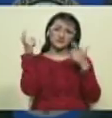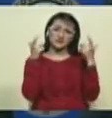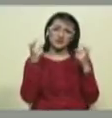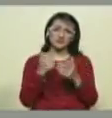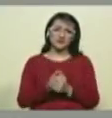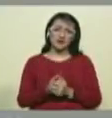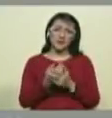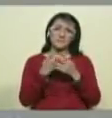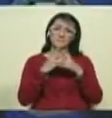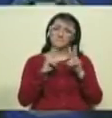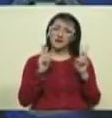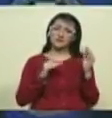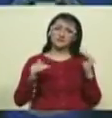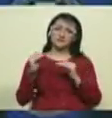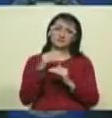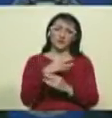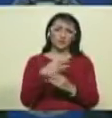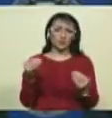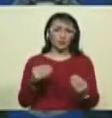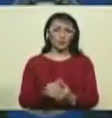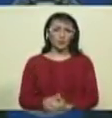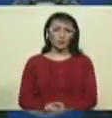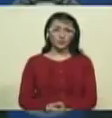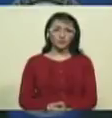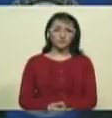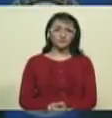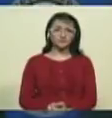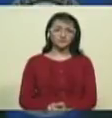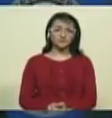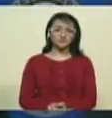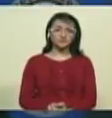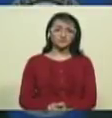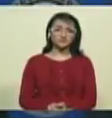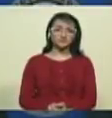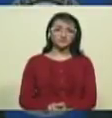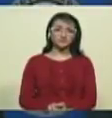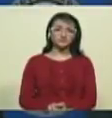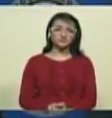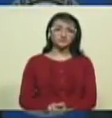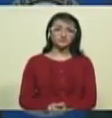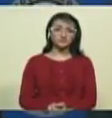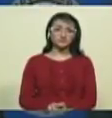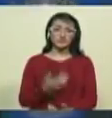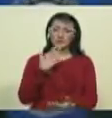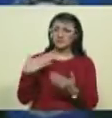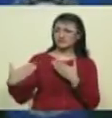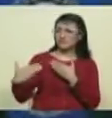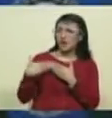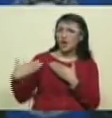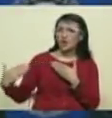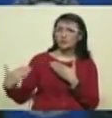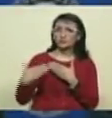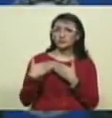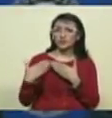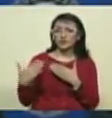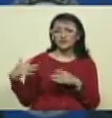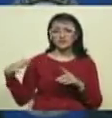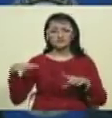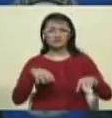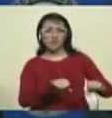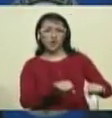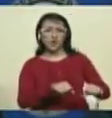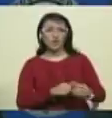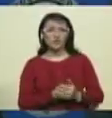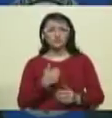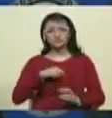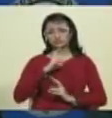paz por encima de todo. Y nosotros procuraremos la paz, a eso sí, si nos agreden, si nos atacan, si nos invaden, nosotros